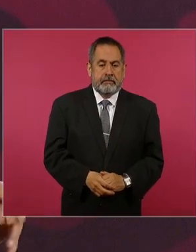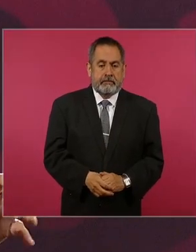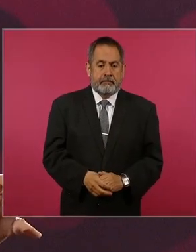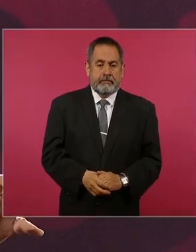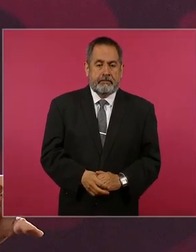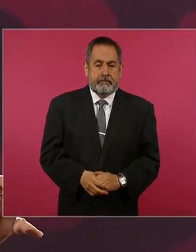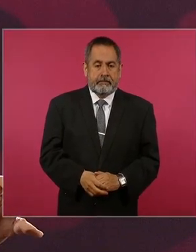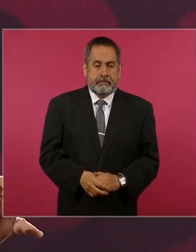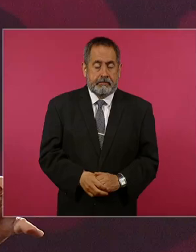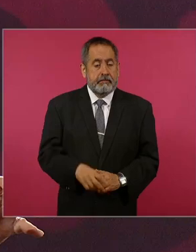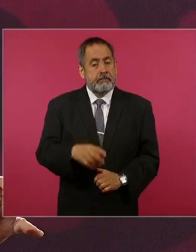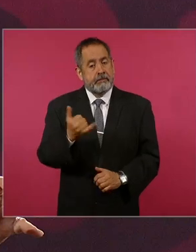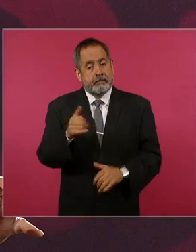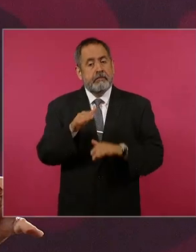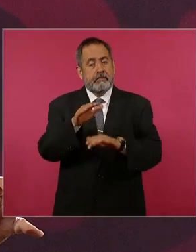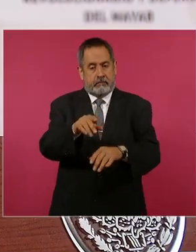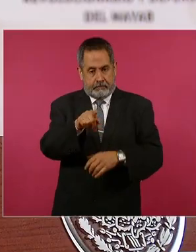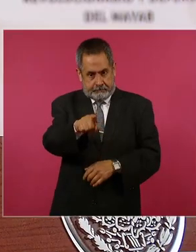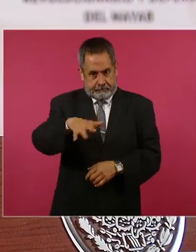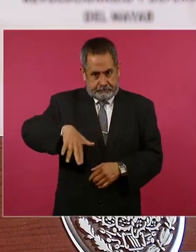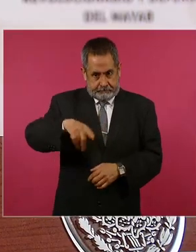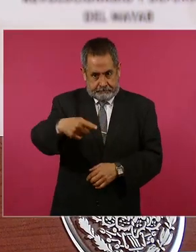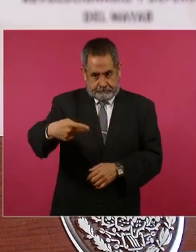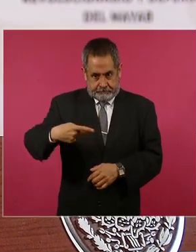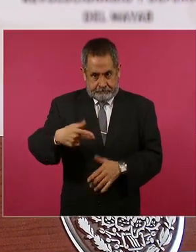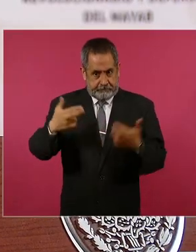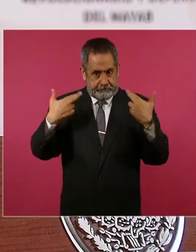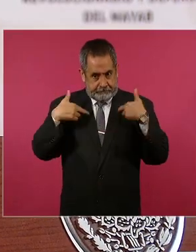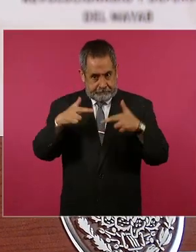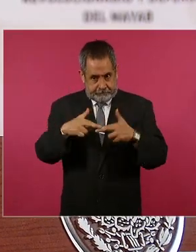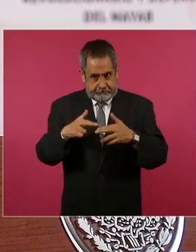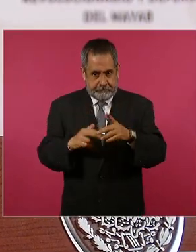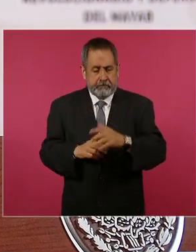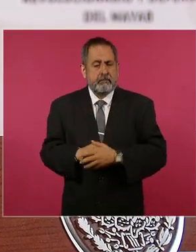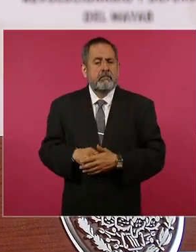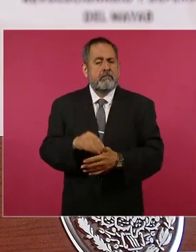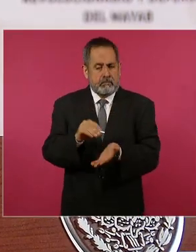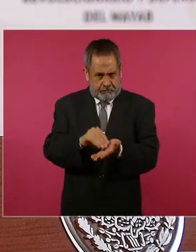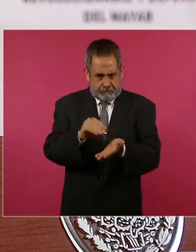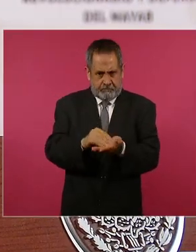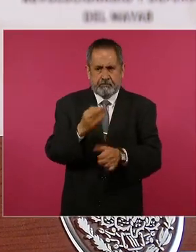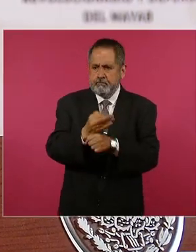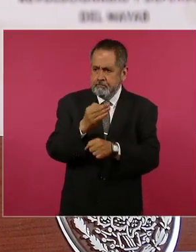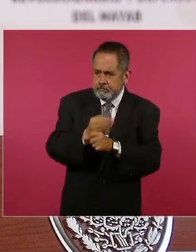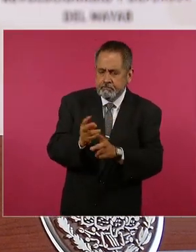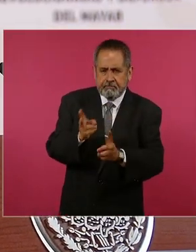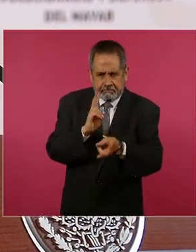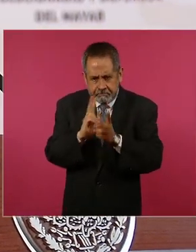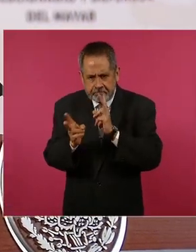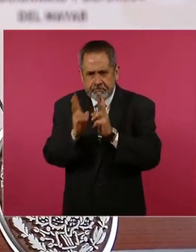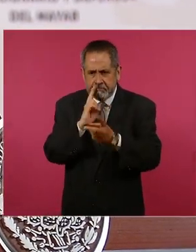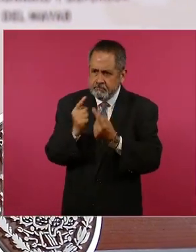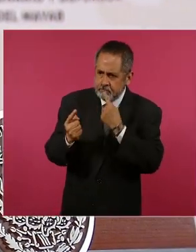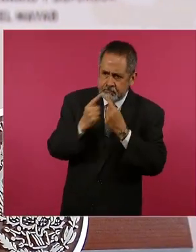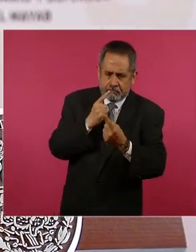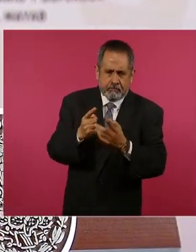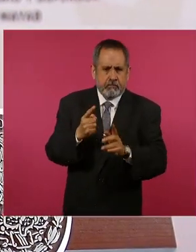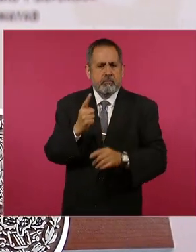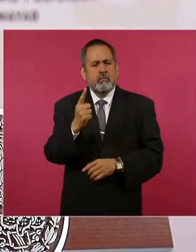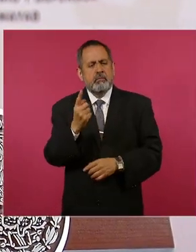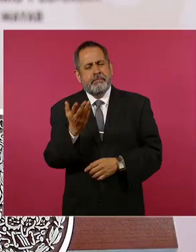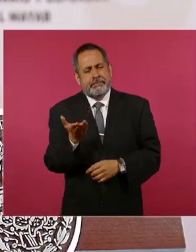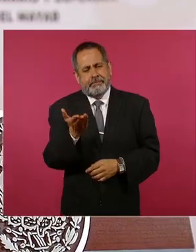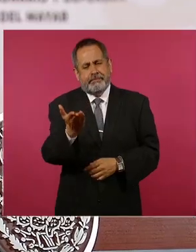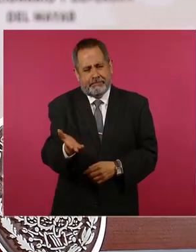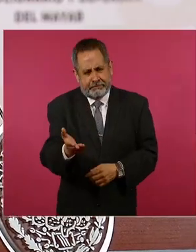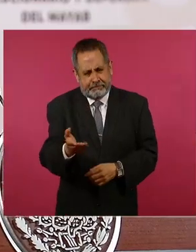Y en el caso de los maestros, estamos dialogando con ellos, nada más pedirles,